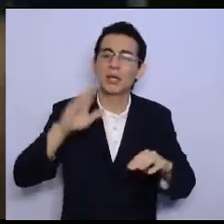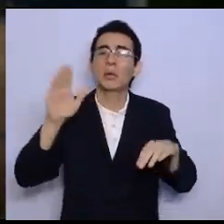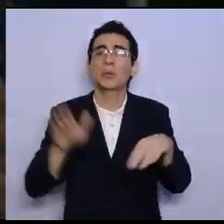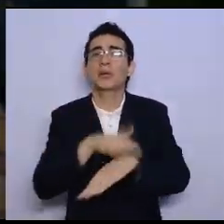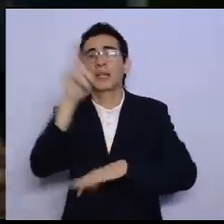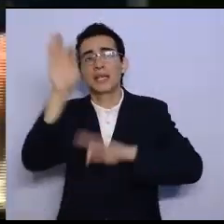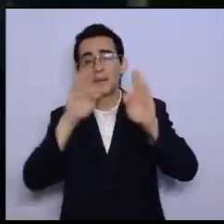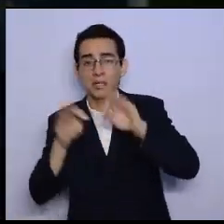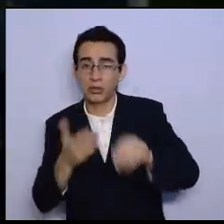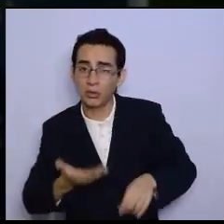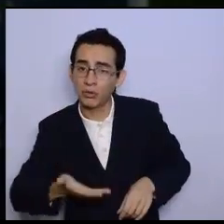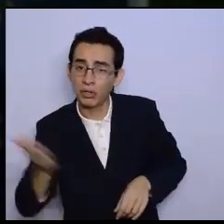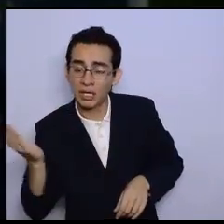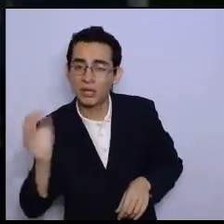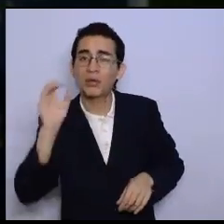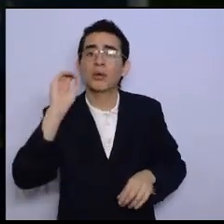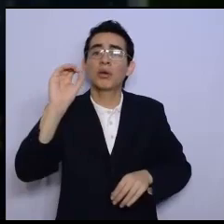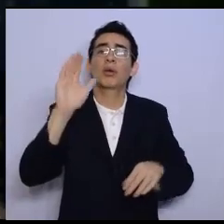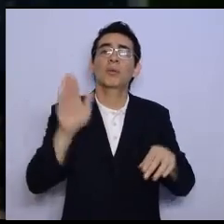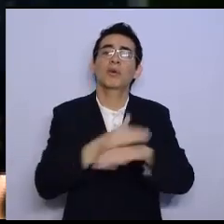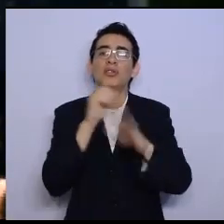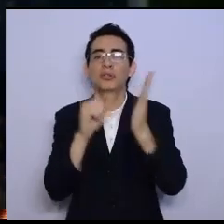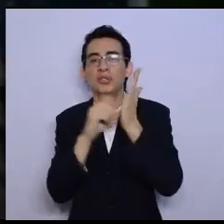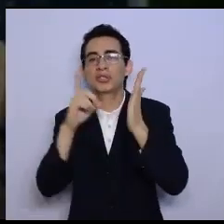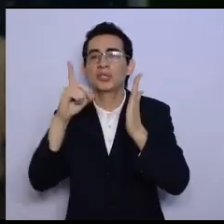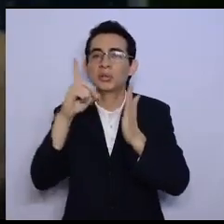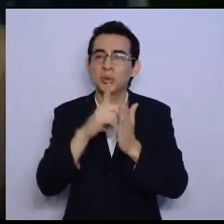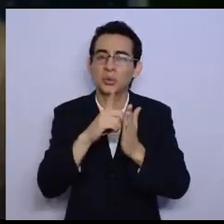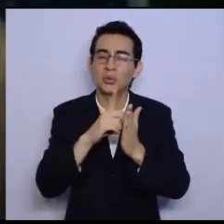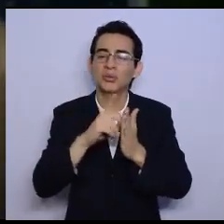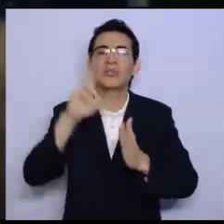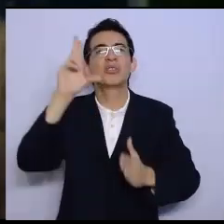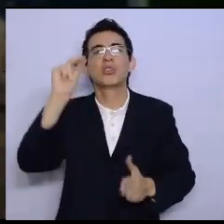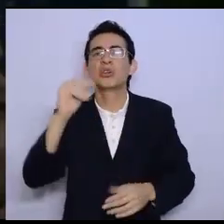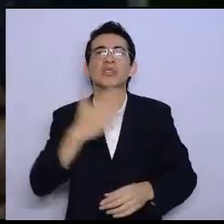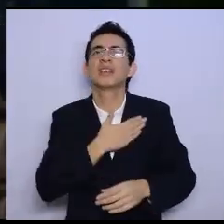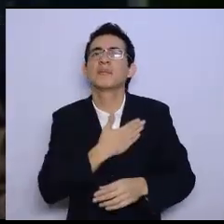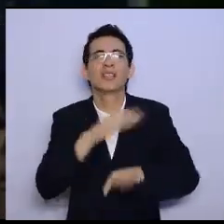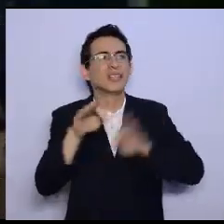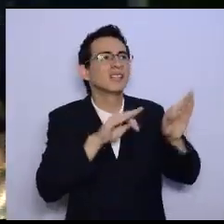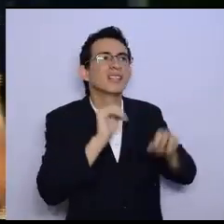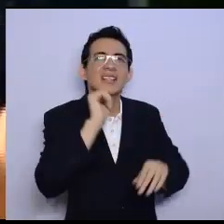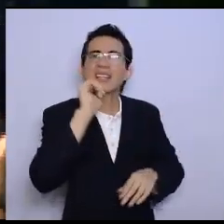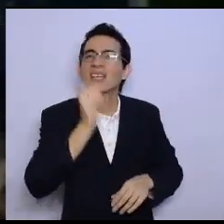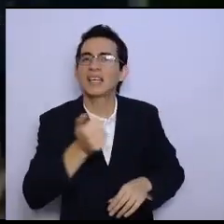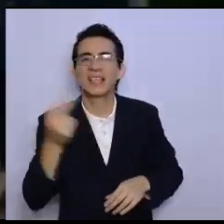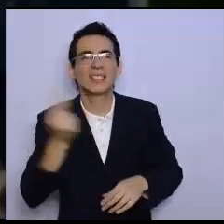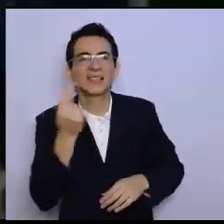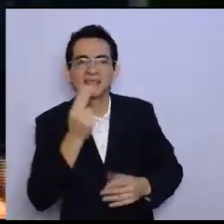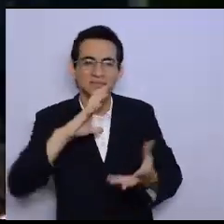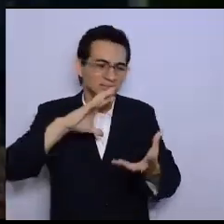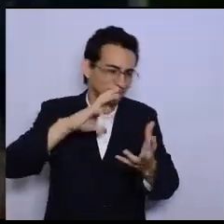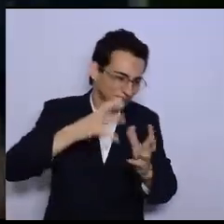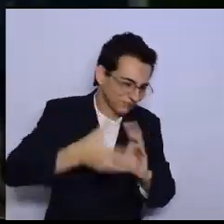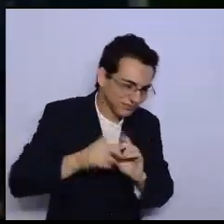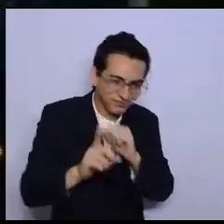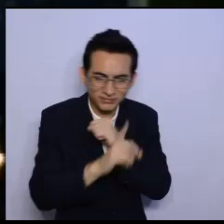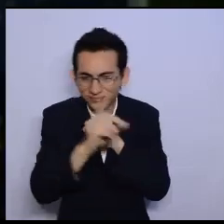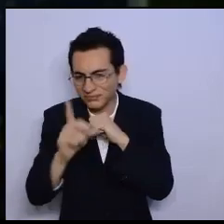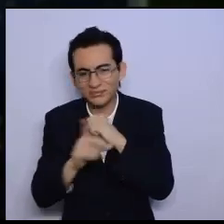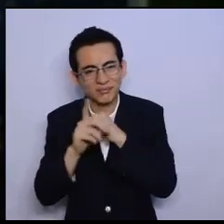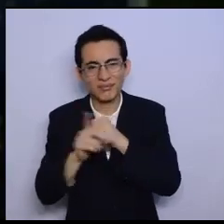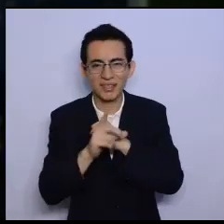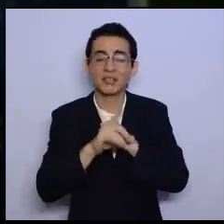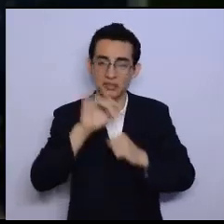del trabajo, han presentado solicitudes, no los llaman y están en una depresión. Ese es un